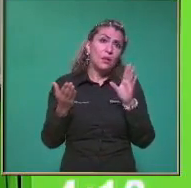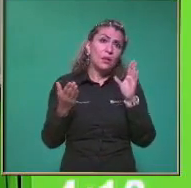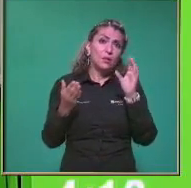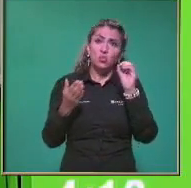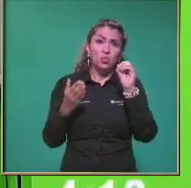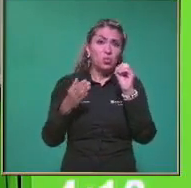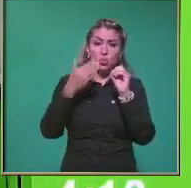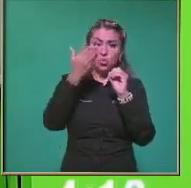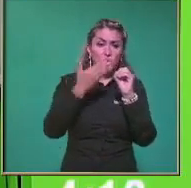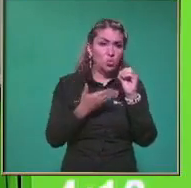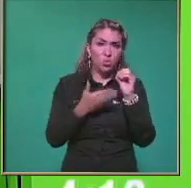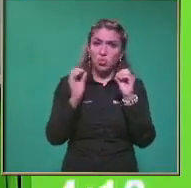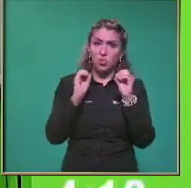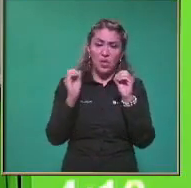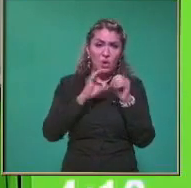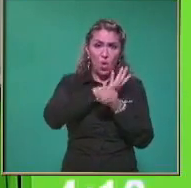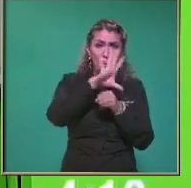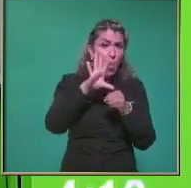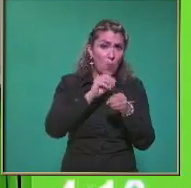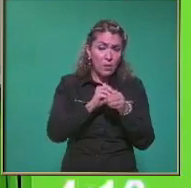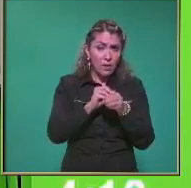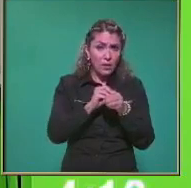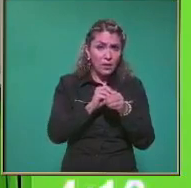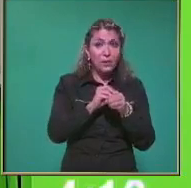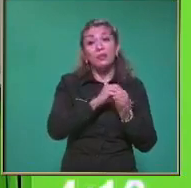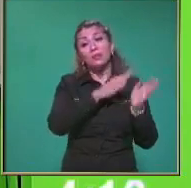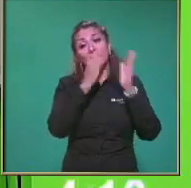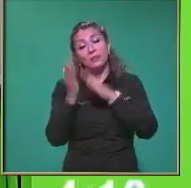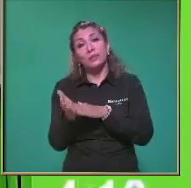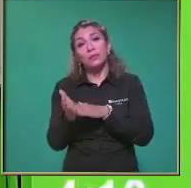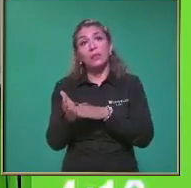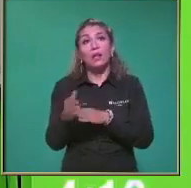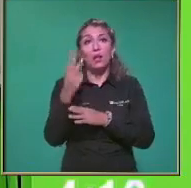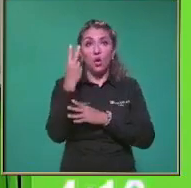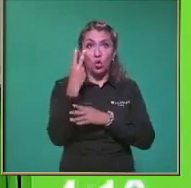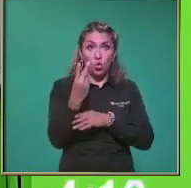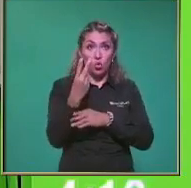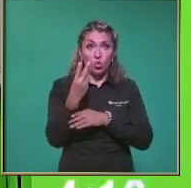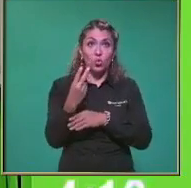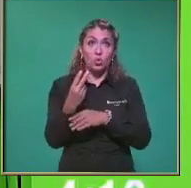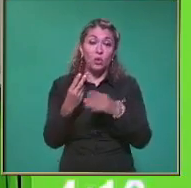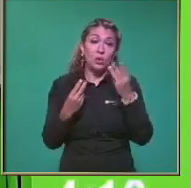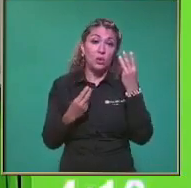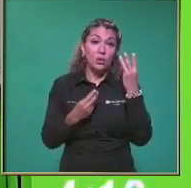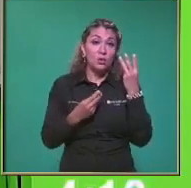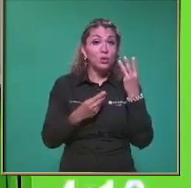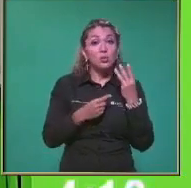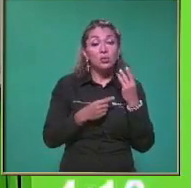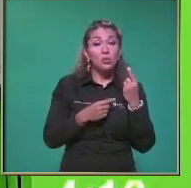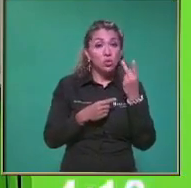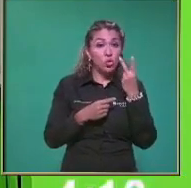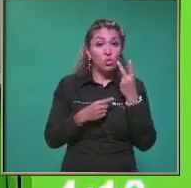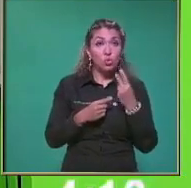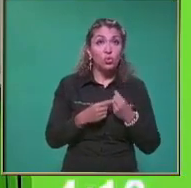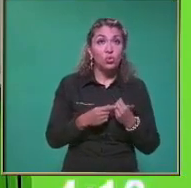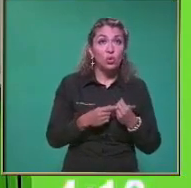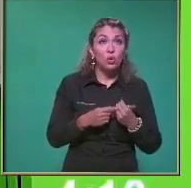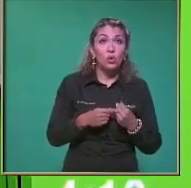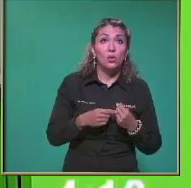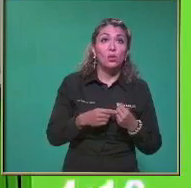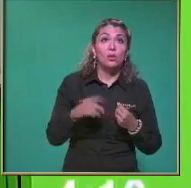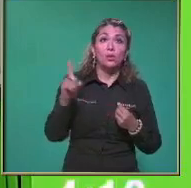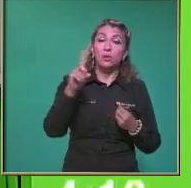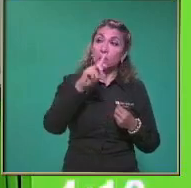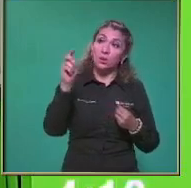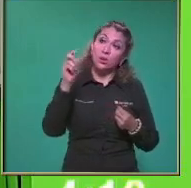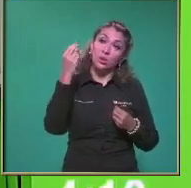0 enteros. Y luego de esas 2 cantidades que tienen 0 enteros, me doy cuenta que una dice 103